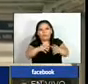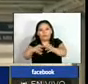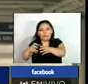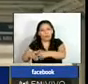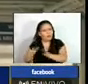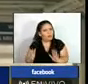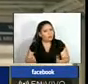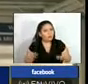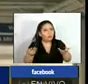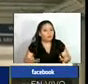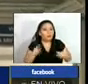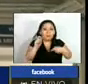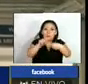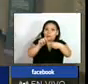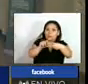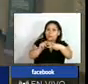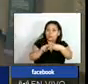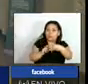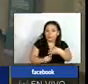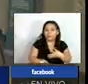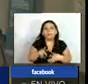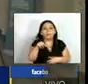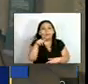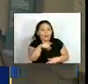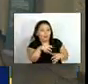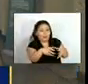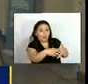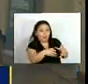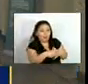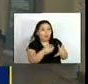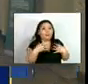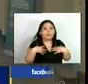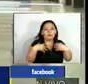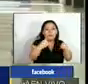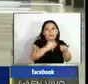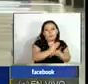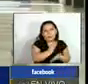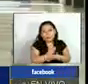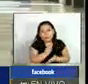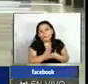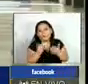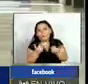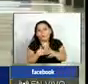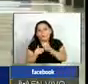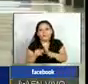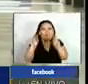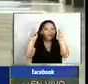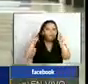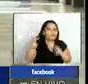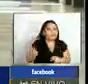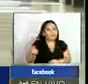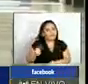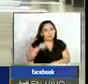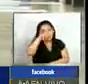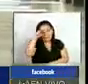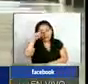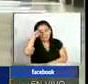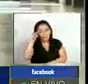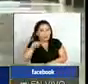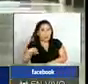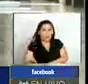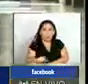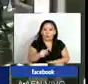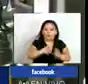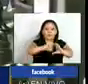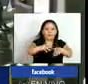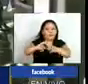razones son varias, por ejemplo, inequidades en el acceso a la salud y diferencias a nivel económico y laboral respecto a los otros